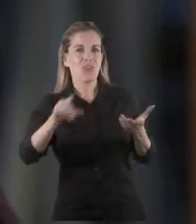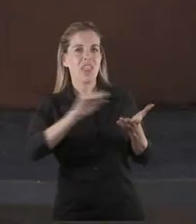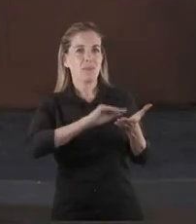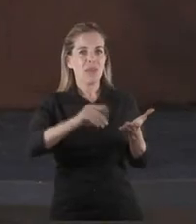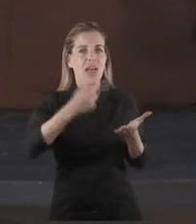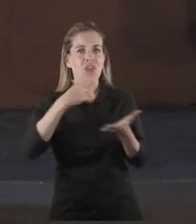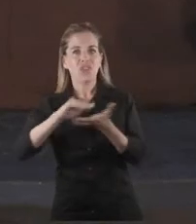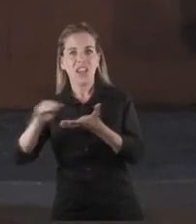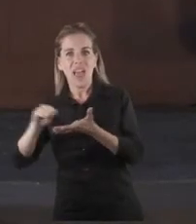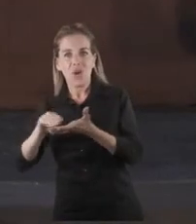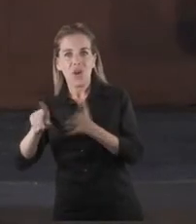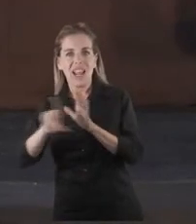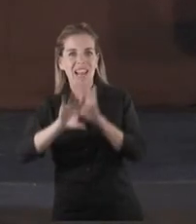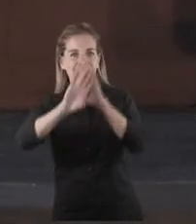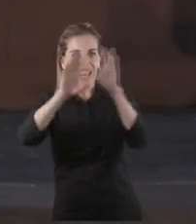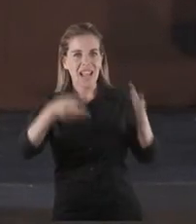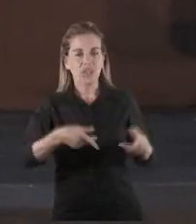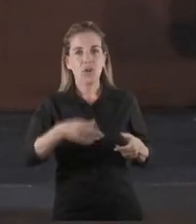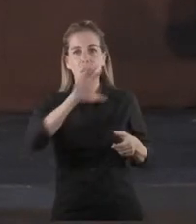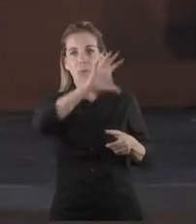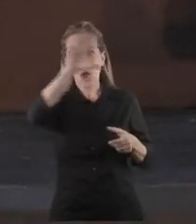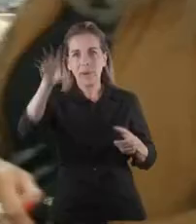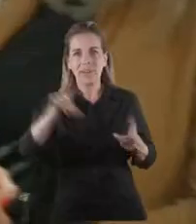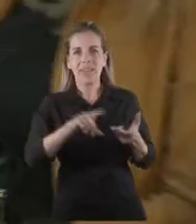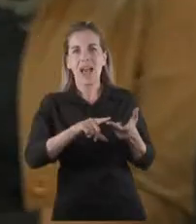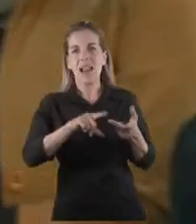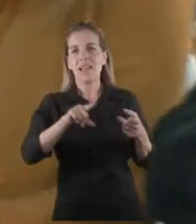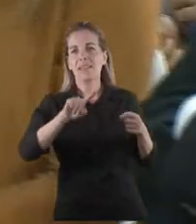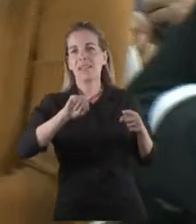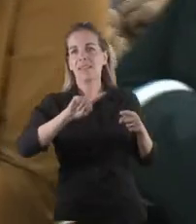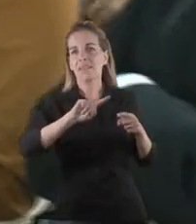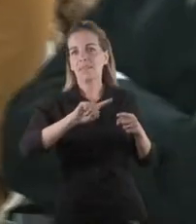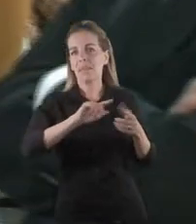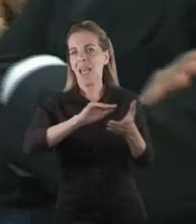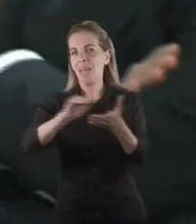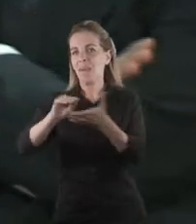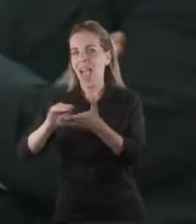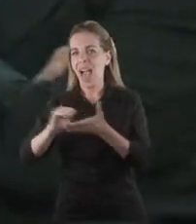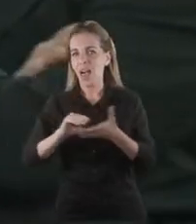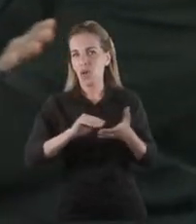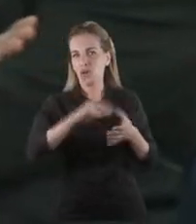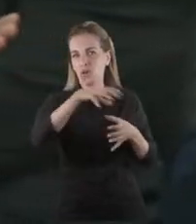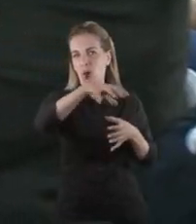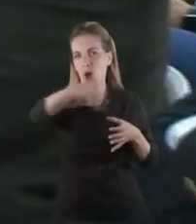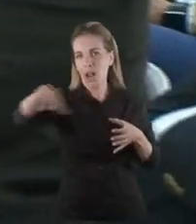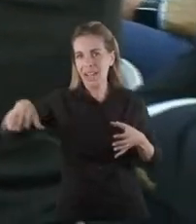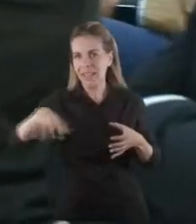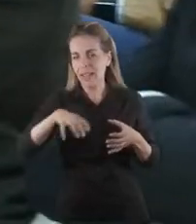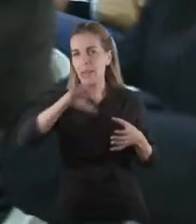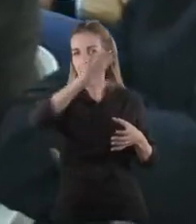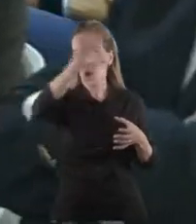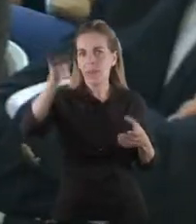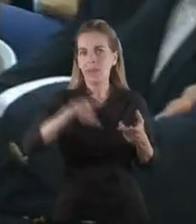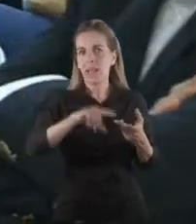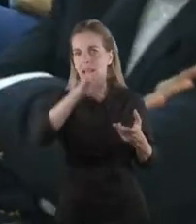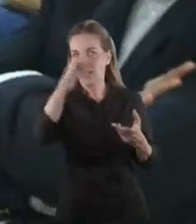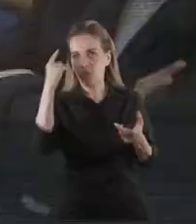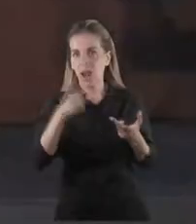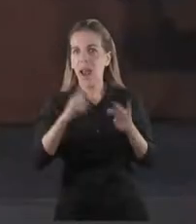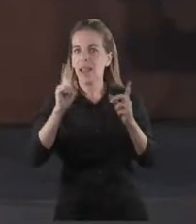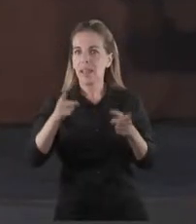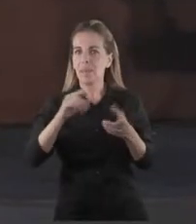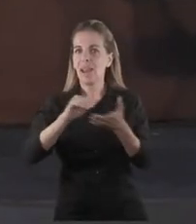provinciales, funcionarios de distintos organismos provinciales y nacionales, funcionarios de Banco